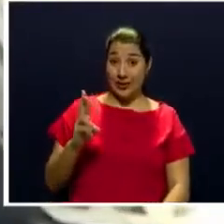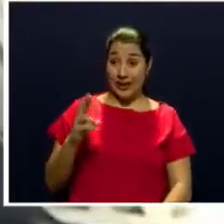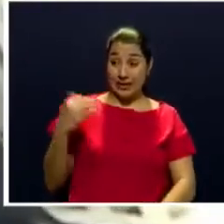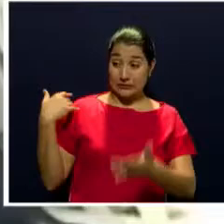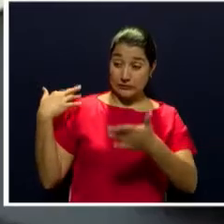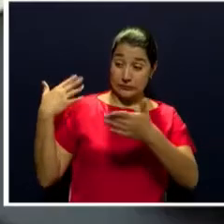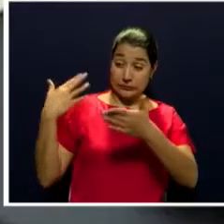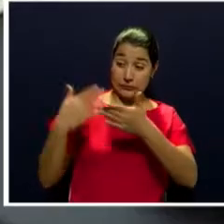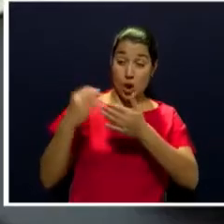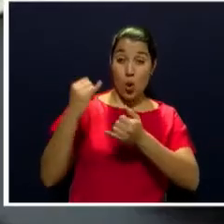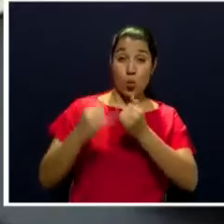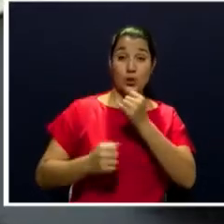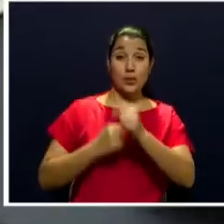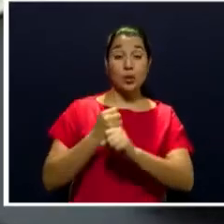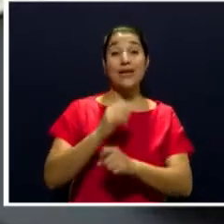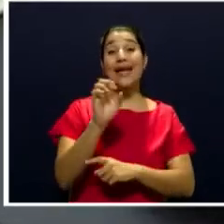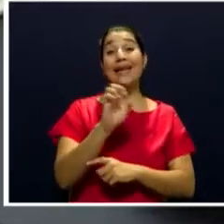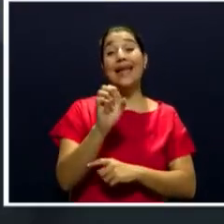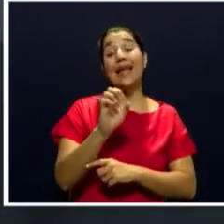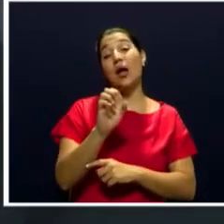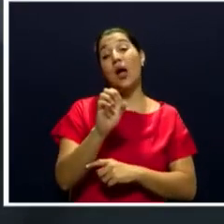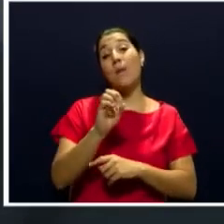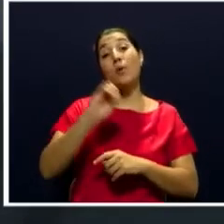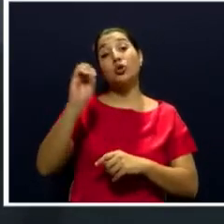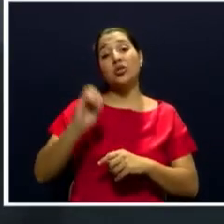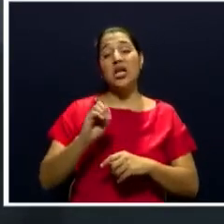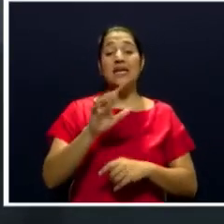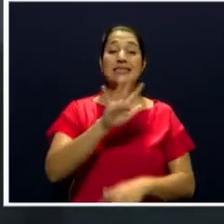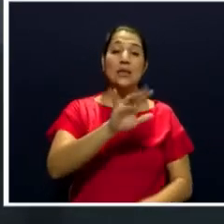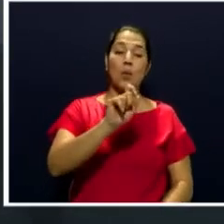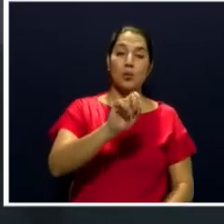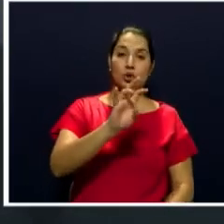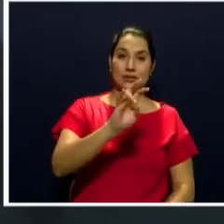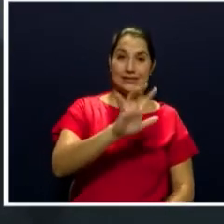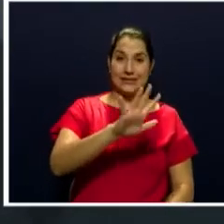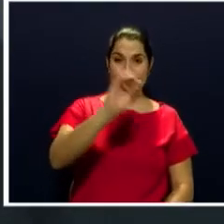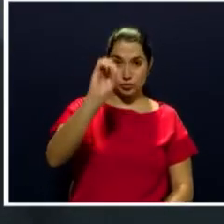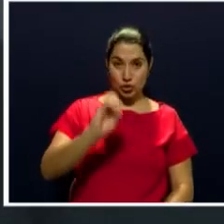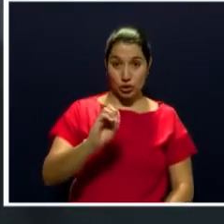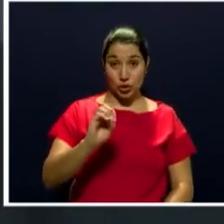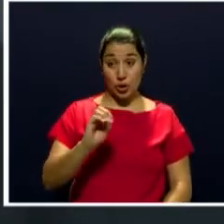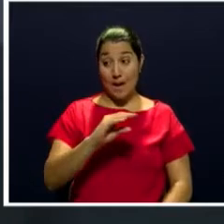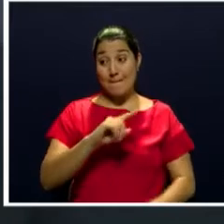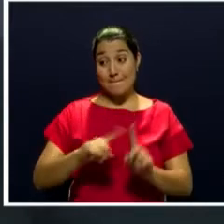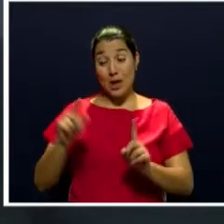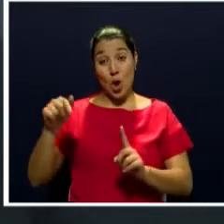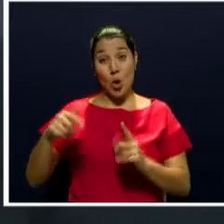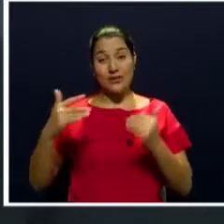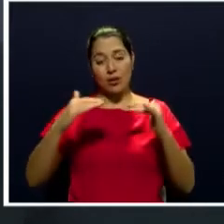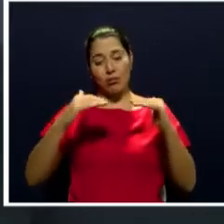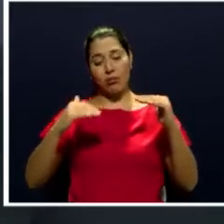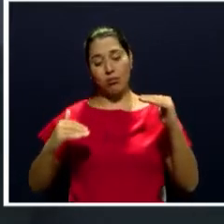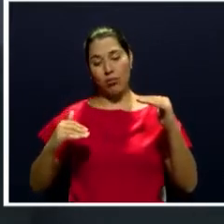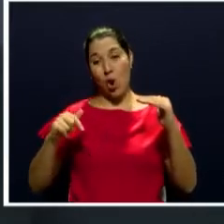tenemos que en enero la tasa básica pasiva se ubicaba en un 5,75% y al día de hoy se ubica en